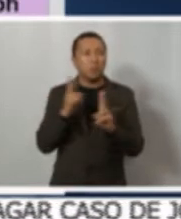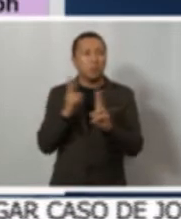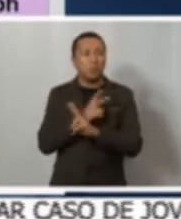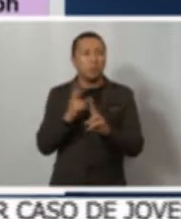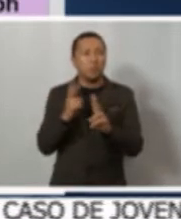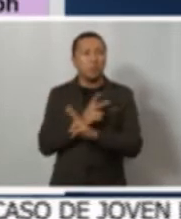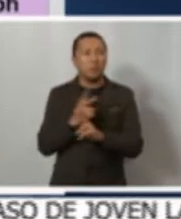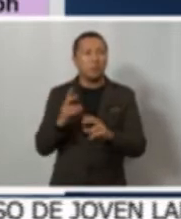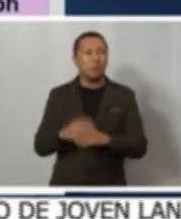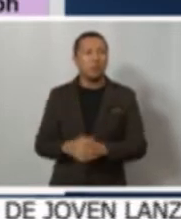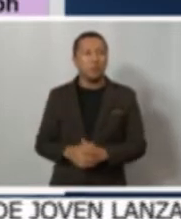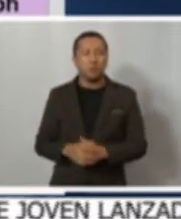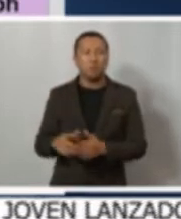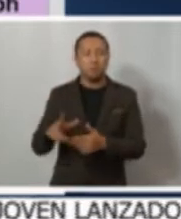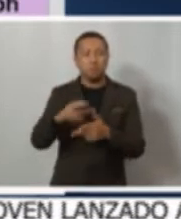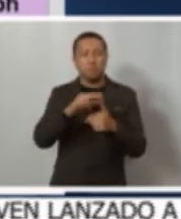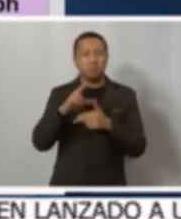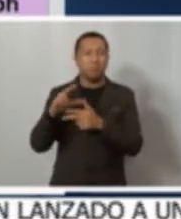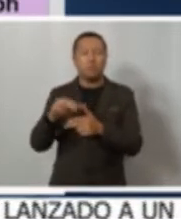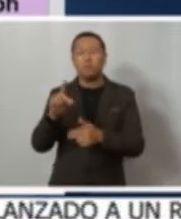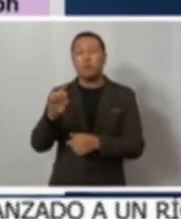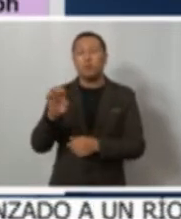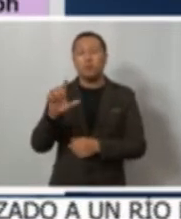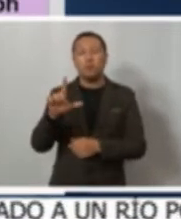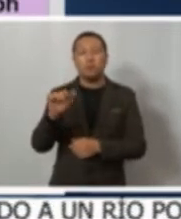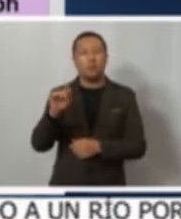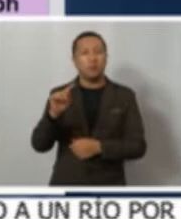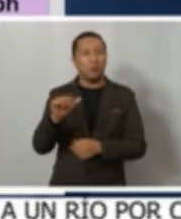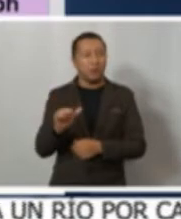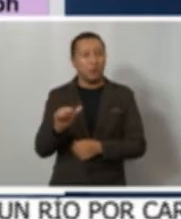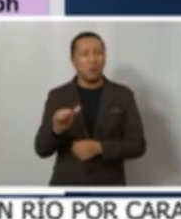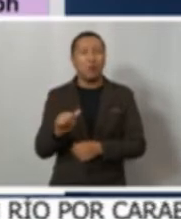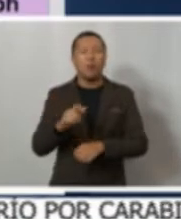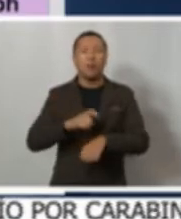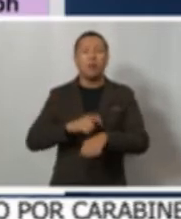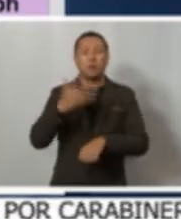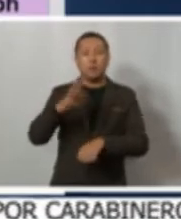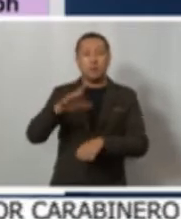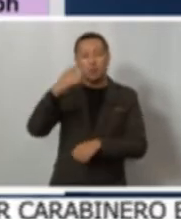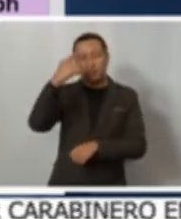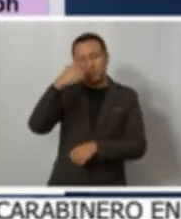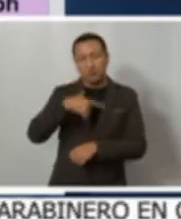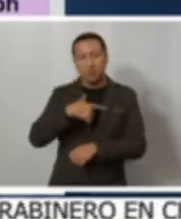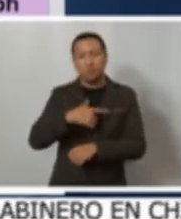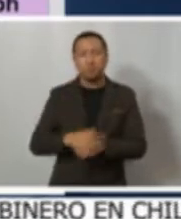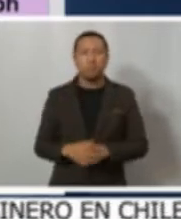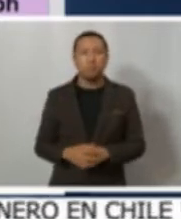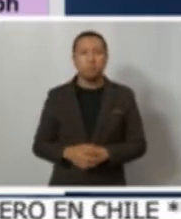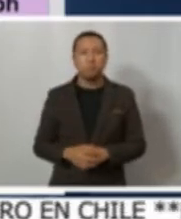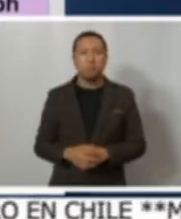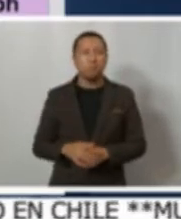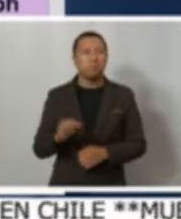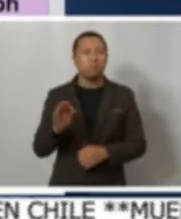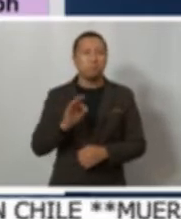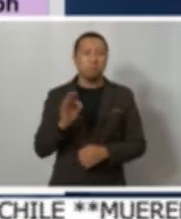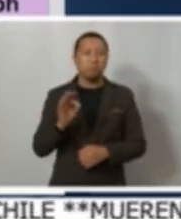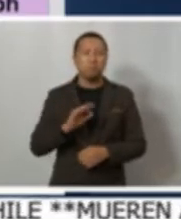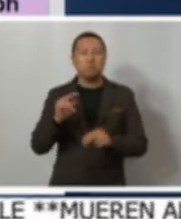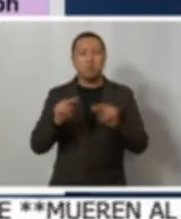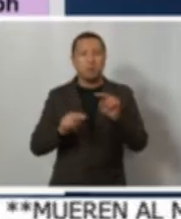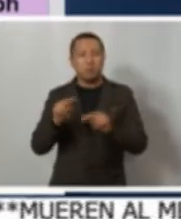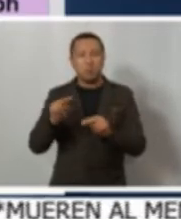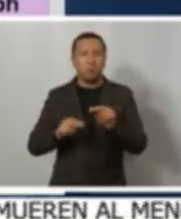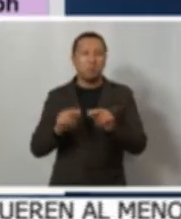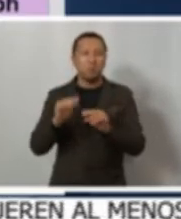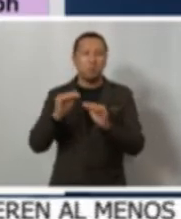de este huracán Delta a las 10 de la noche y se podría pues poner una categoría